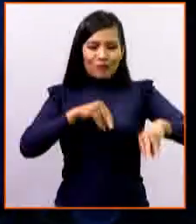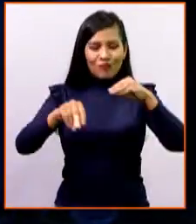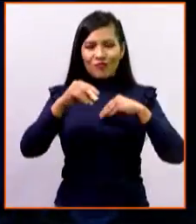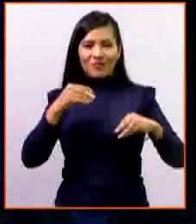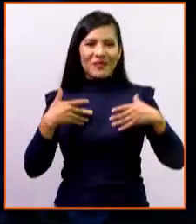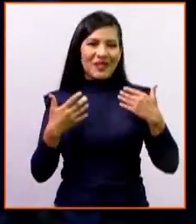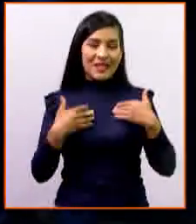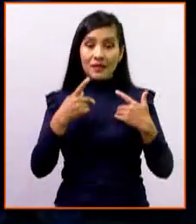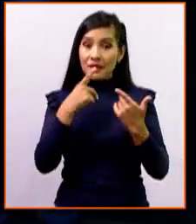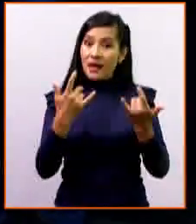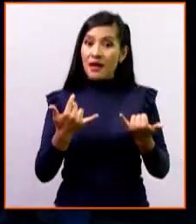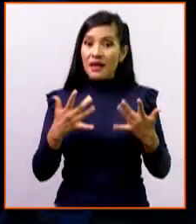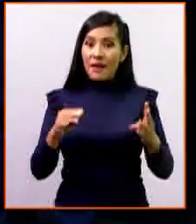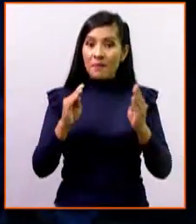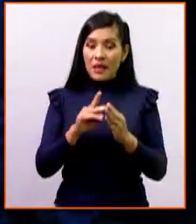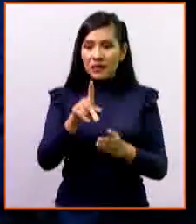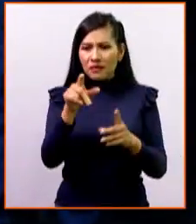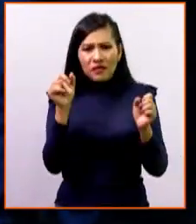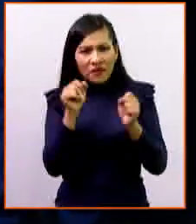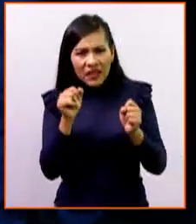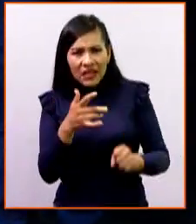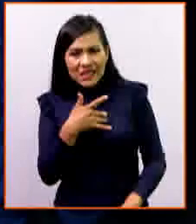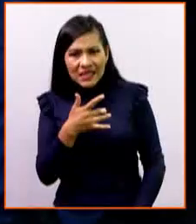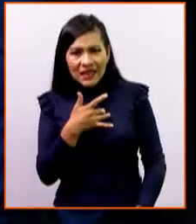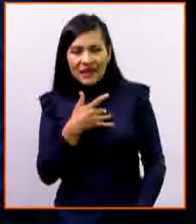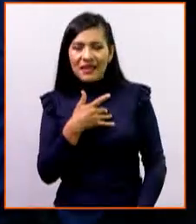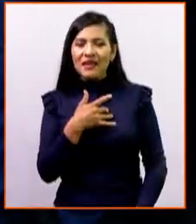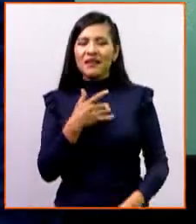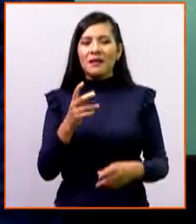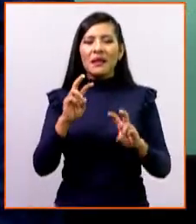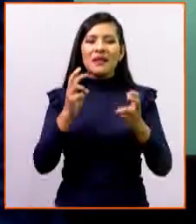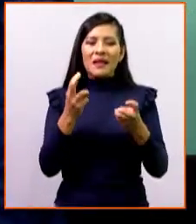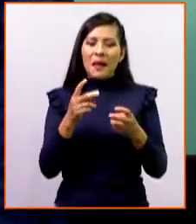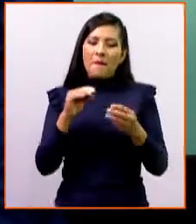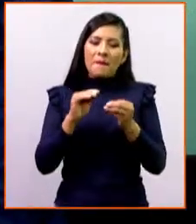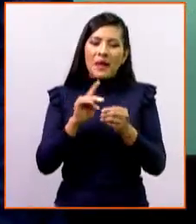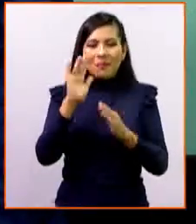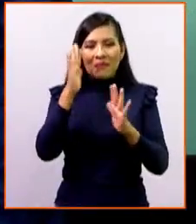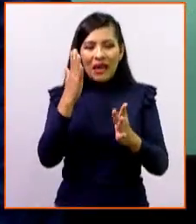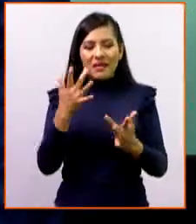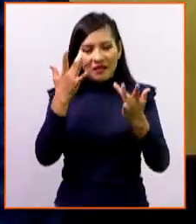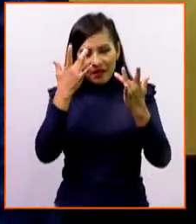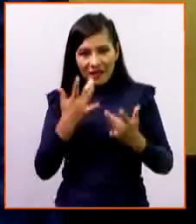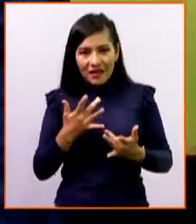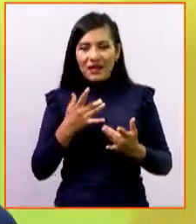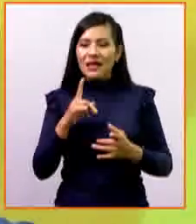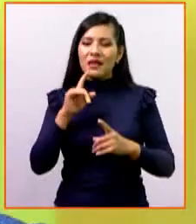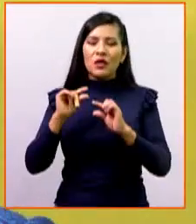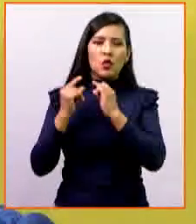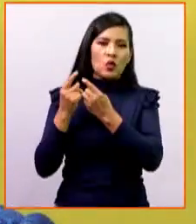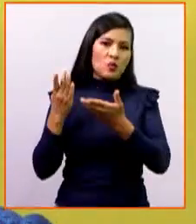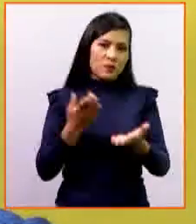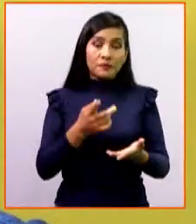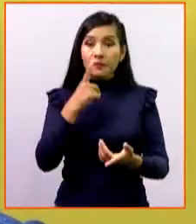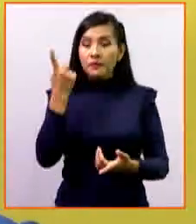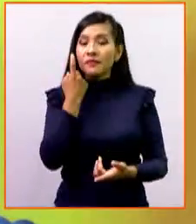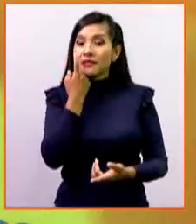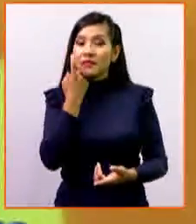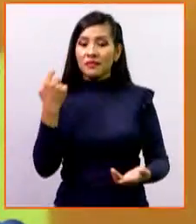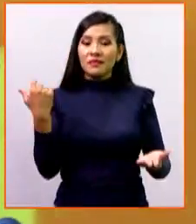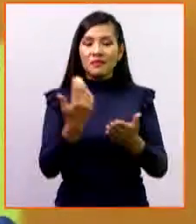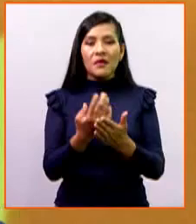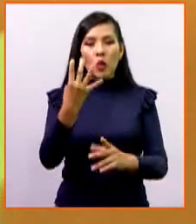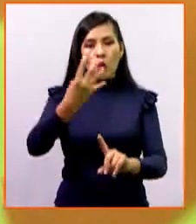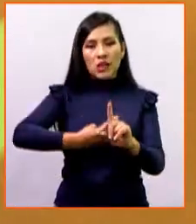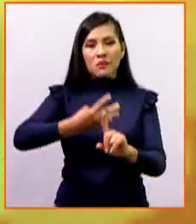llega justamente Janet Butrón y su banda Caliente. ¿Cuánto tiempo que estás en la grupa? Yo recién estoy ya 4 meses. ¿Cuatro meses? Cuatro